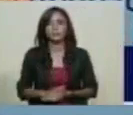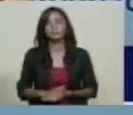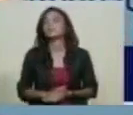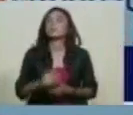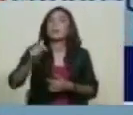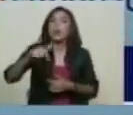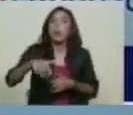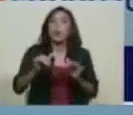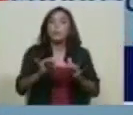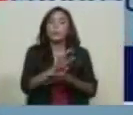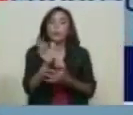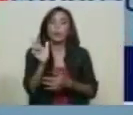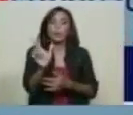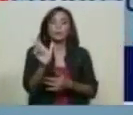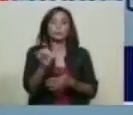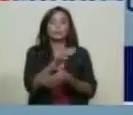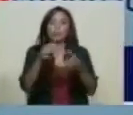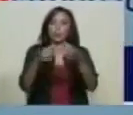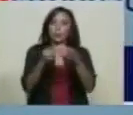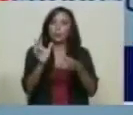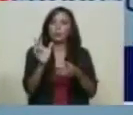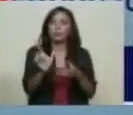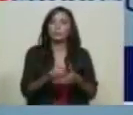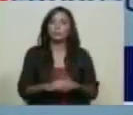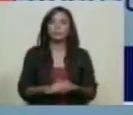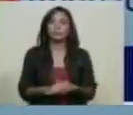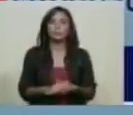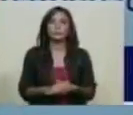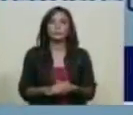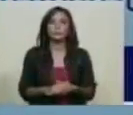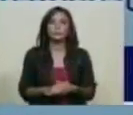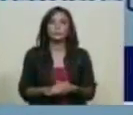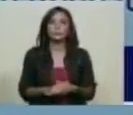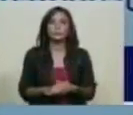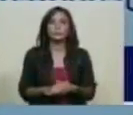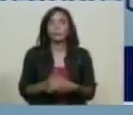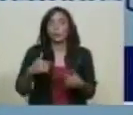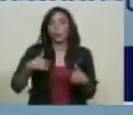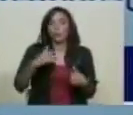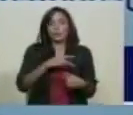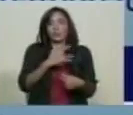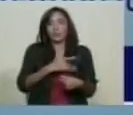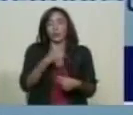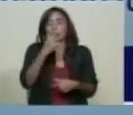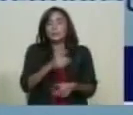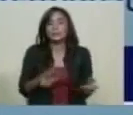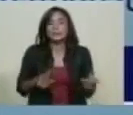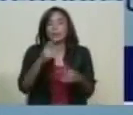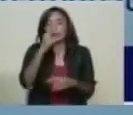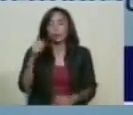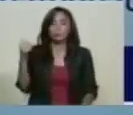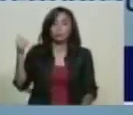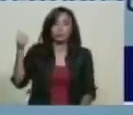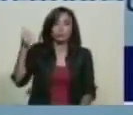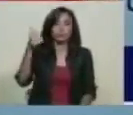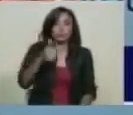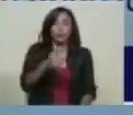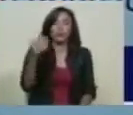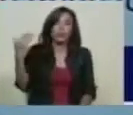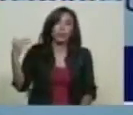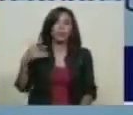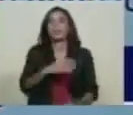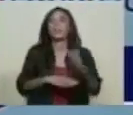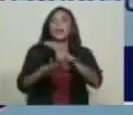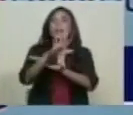el Partido Socialista Unido de Venezuela, lo percibo así, y mire que hemos pasado tiempo desde Quinta